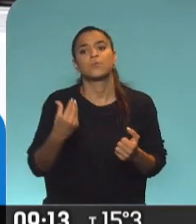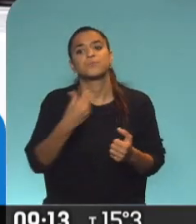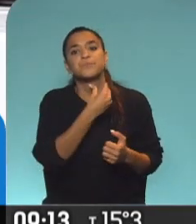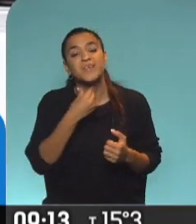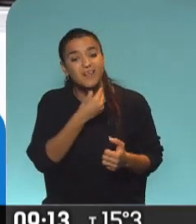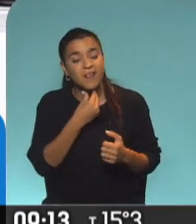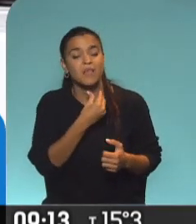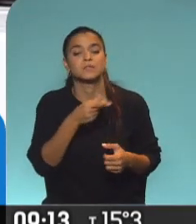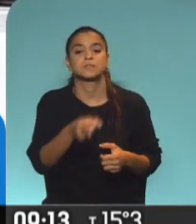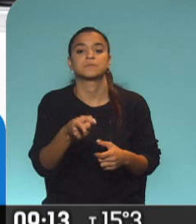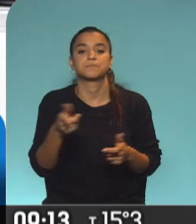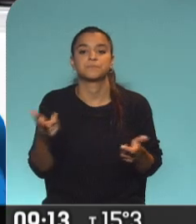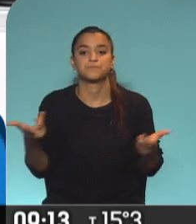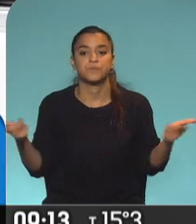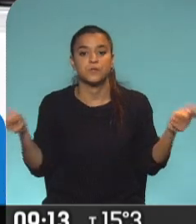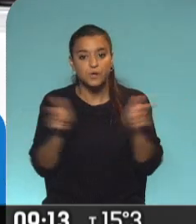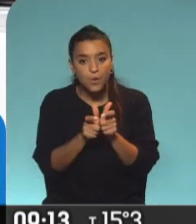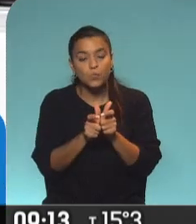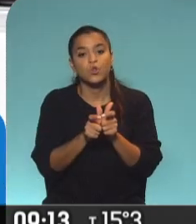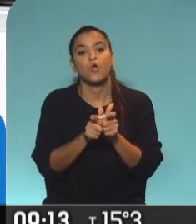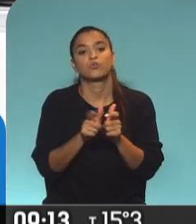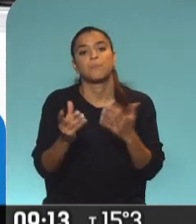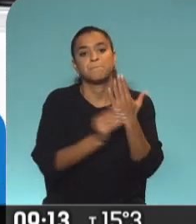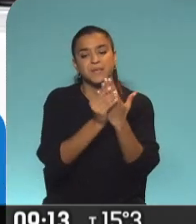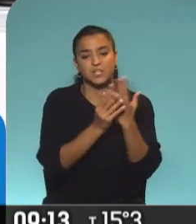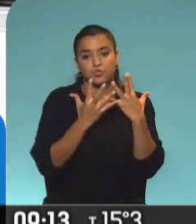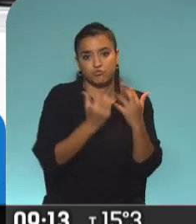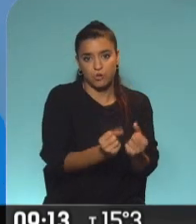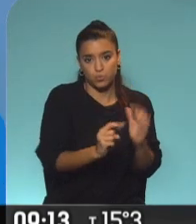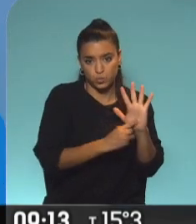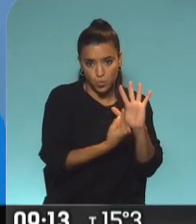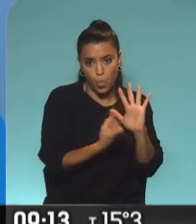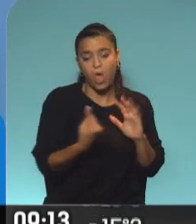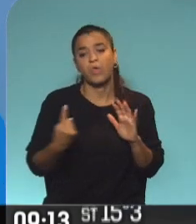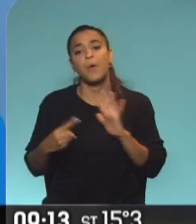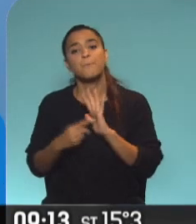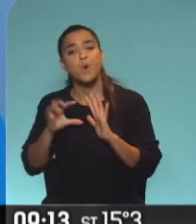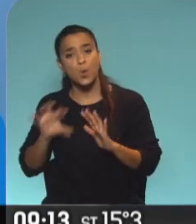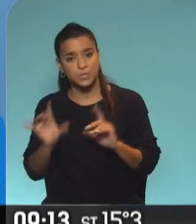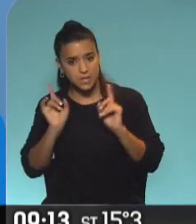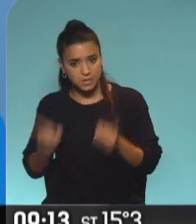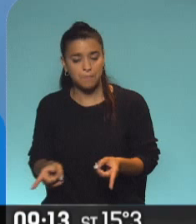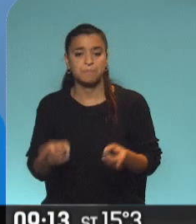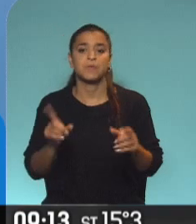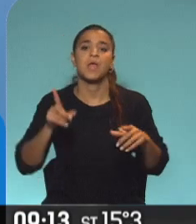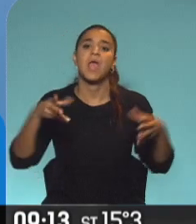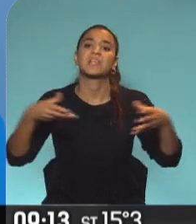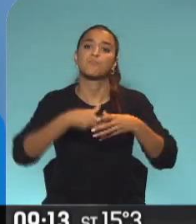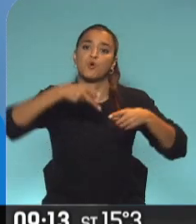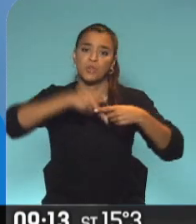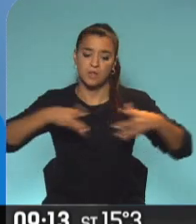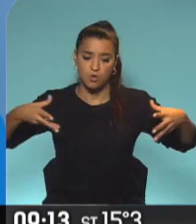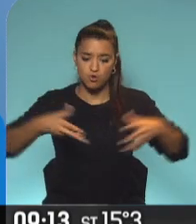González García, se ha reunido con los ministros de Salud de la Ciudad de Buenos Aires, de la Provincia de Buenos Aires y equipos técnicos.